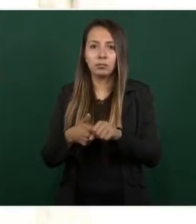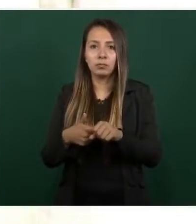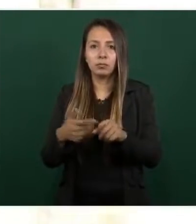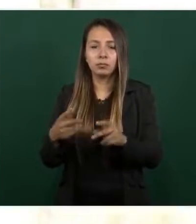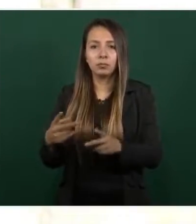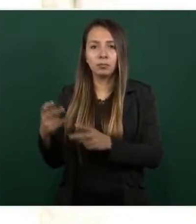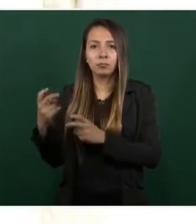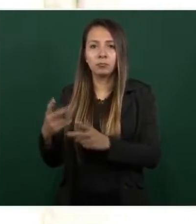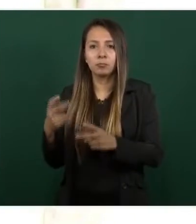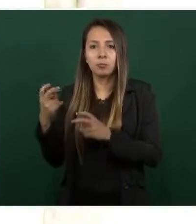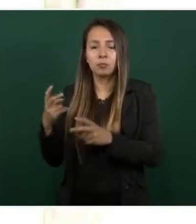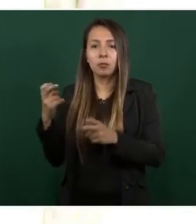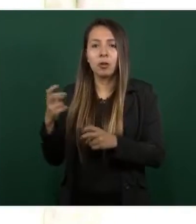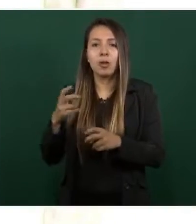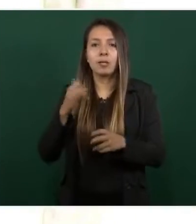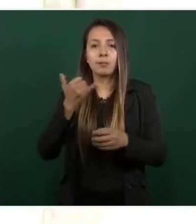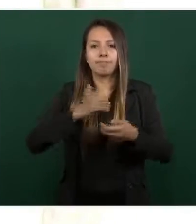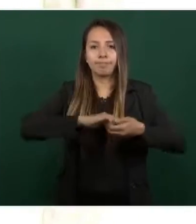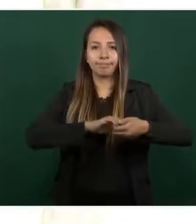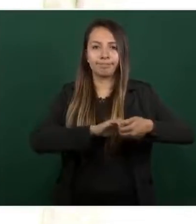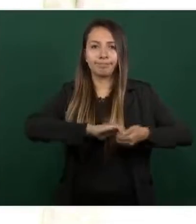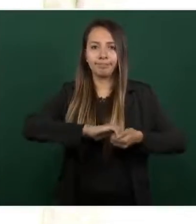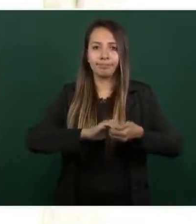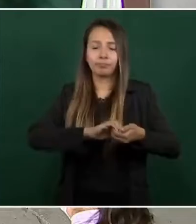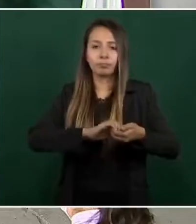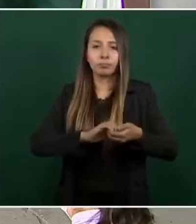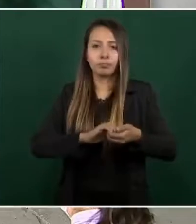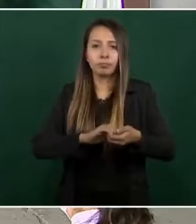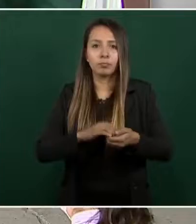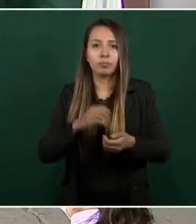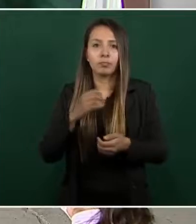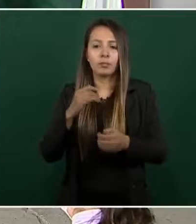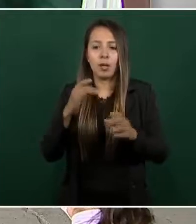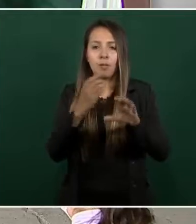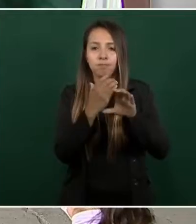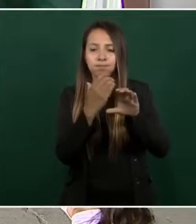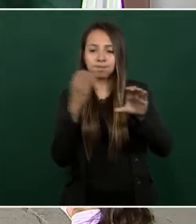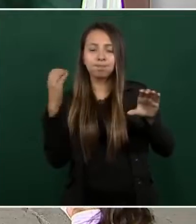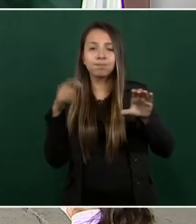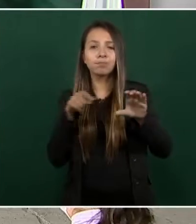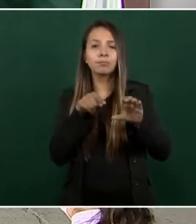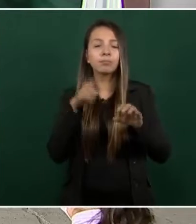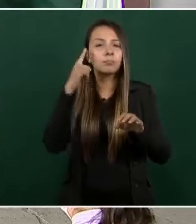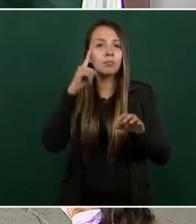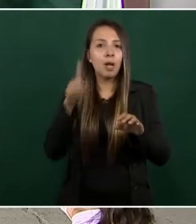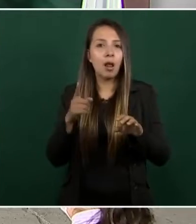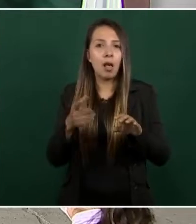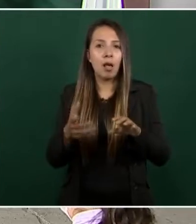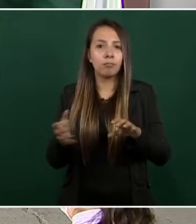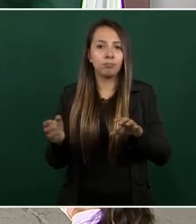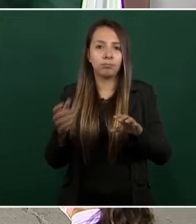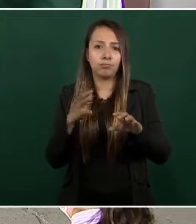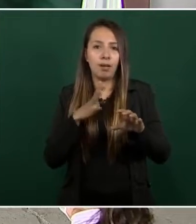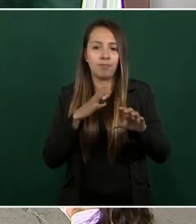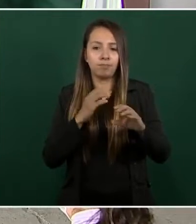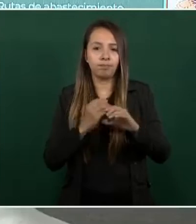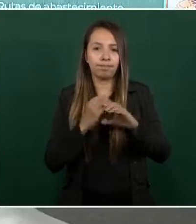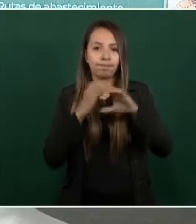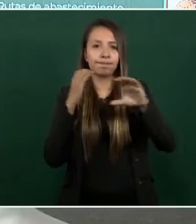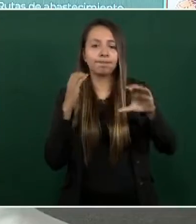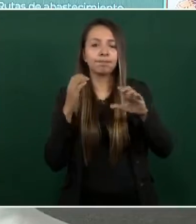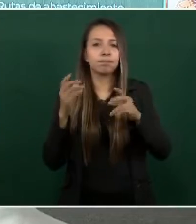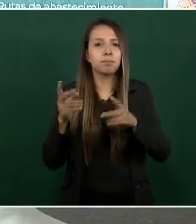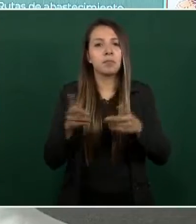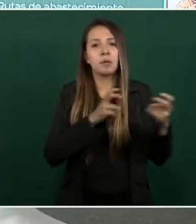de trailers para poder cargar, de pipas, perdón, para poder cargar el combustible y sacarlo de ahí. Entonces, fue un